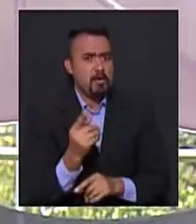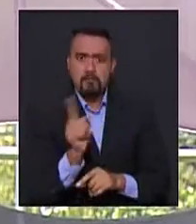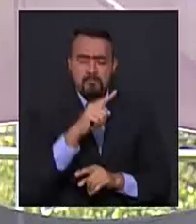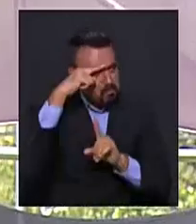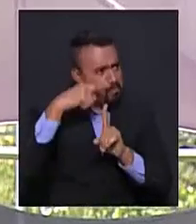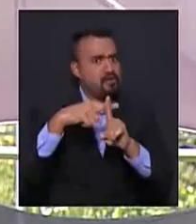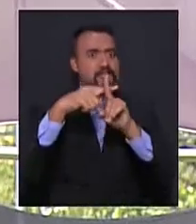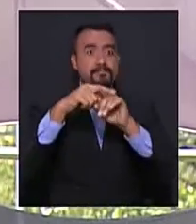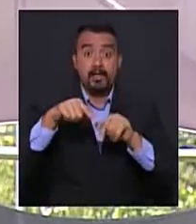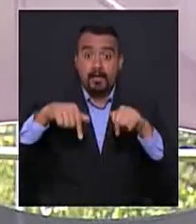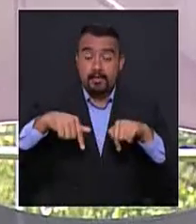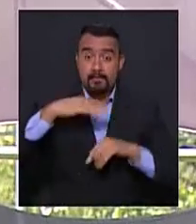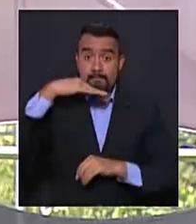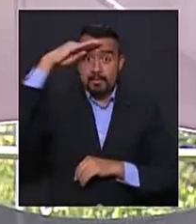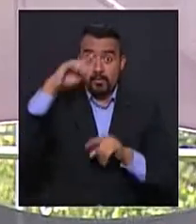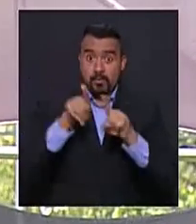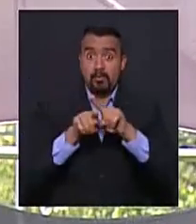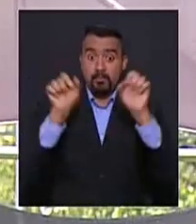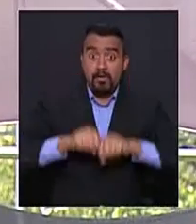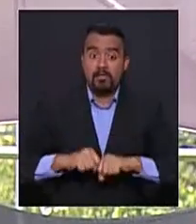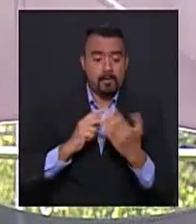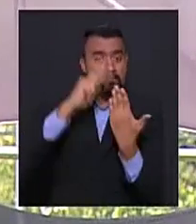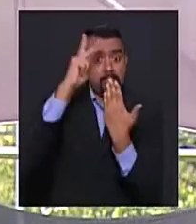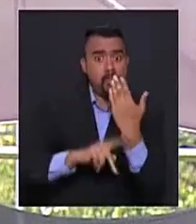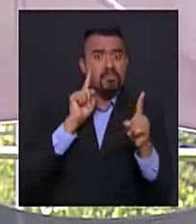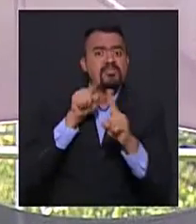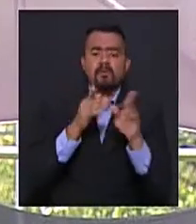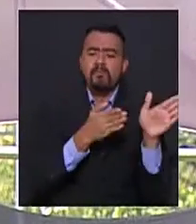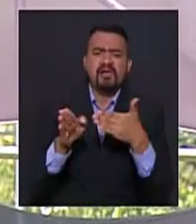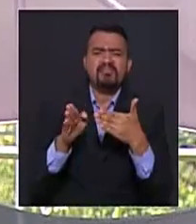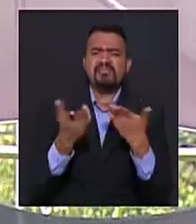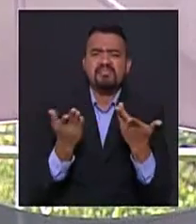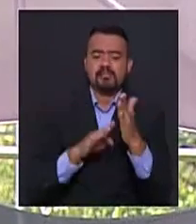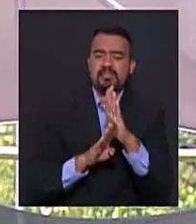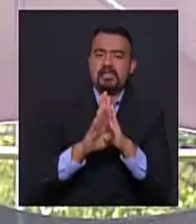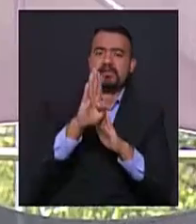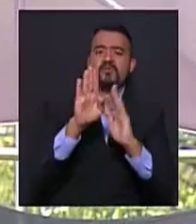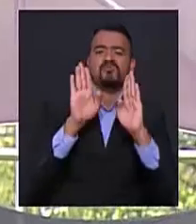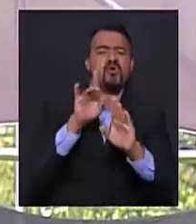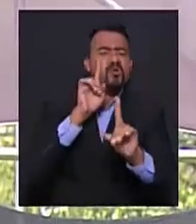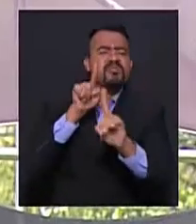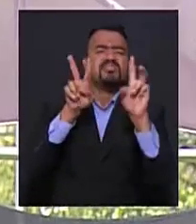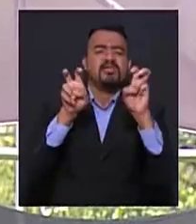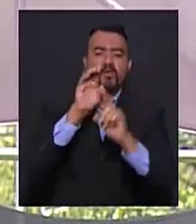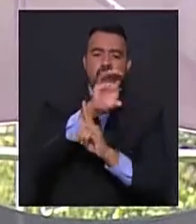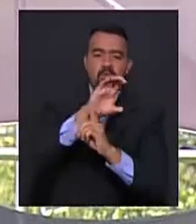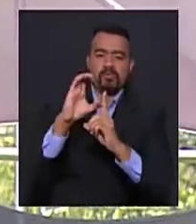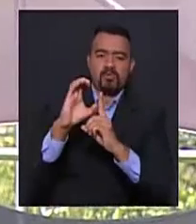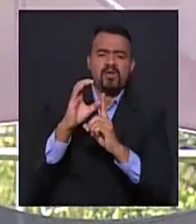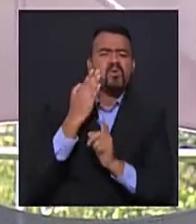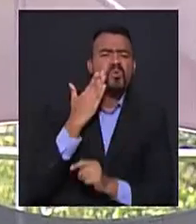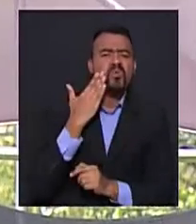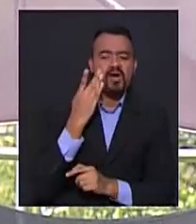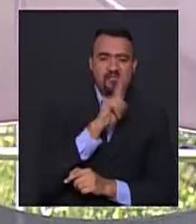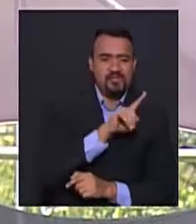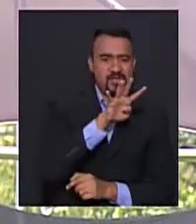primera ciudad del país en construir un plan de desarrollo cultural en 1990. Por la misma época en que